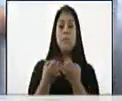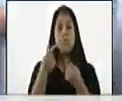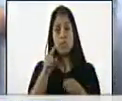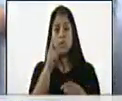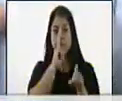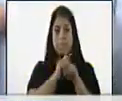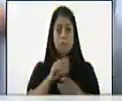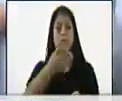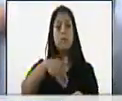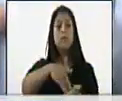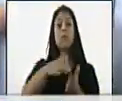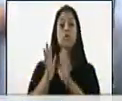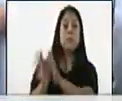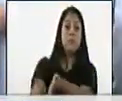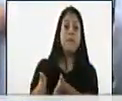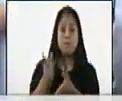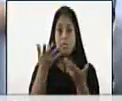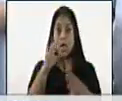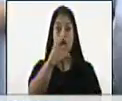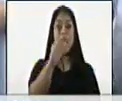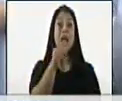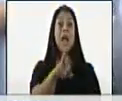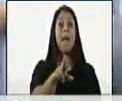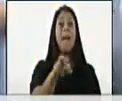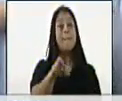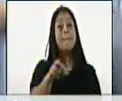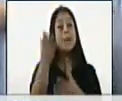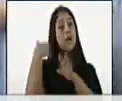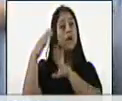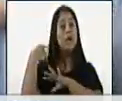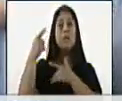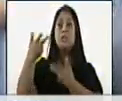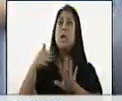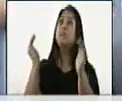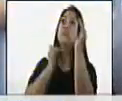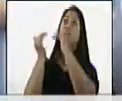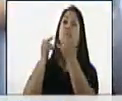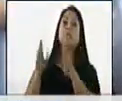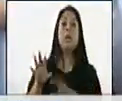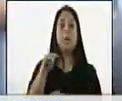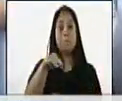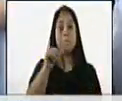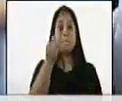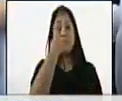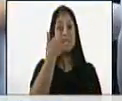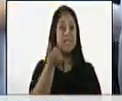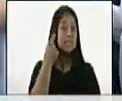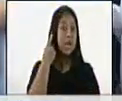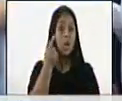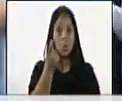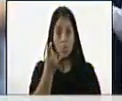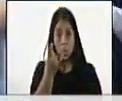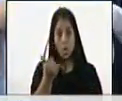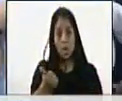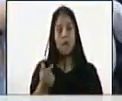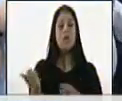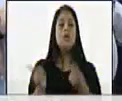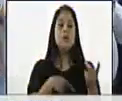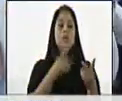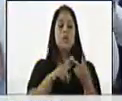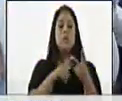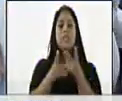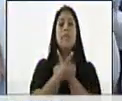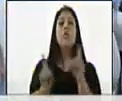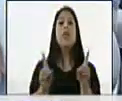permanentes que están construidos, pero han estado en el olvido, uno en Mazagua y uno en La Democracia, para que no, con